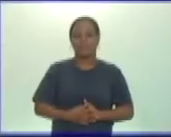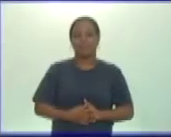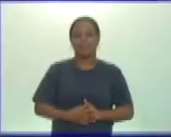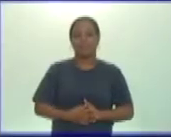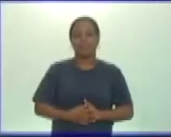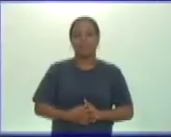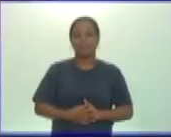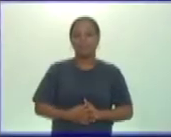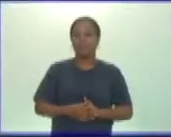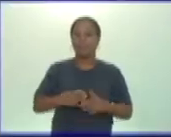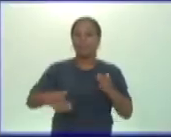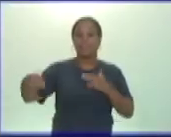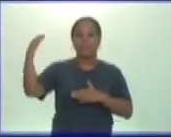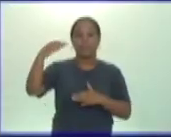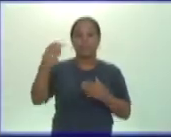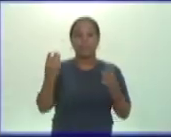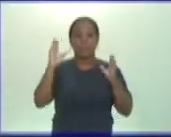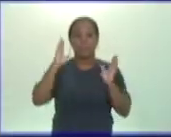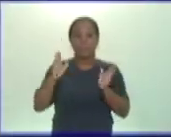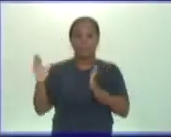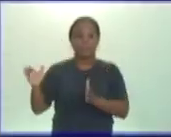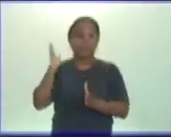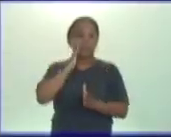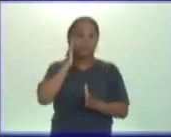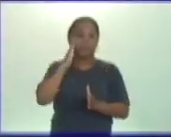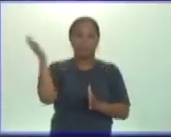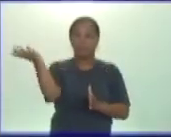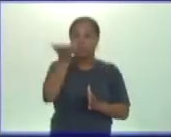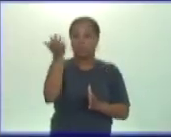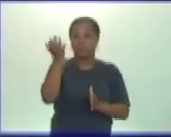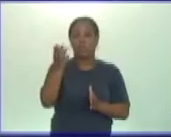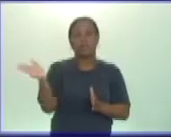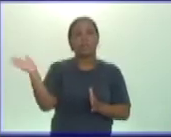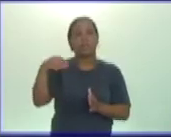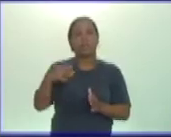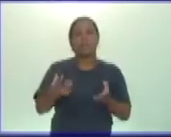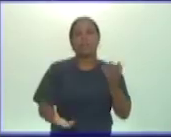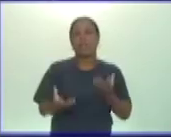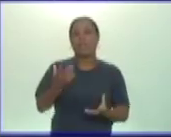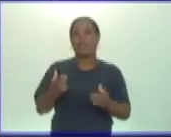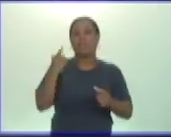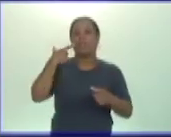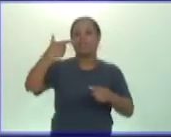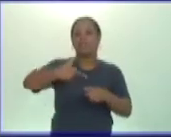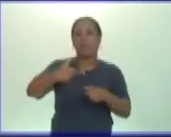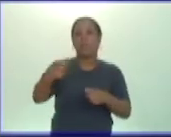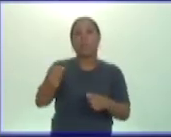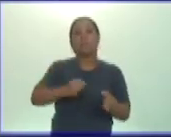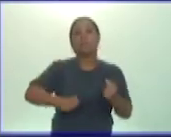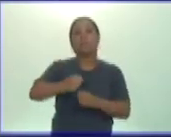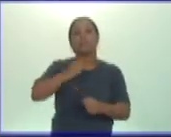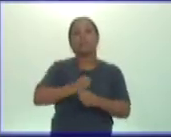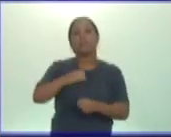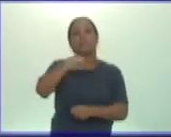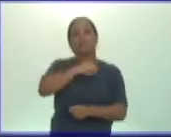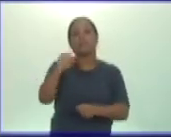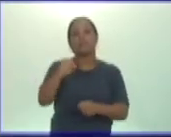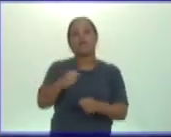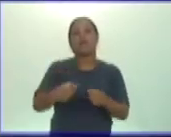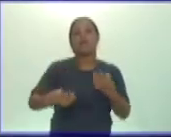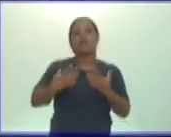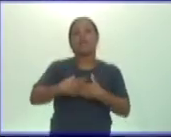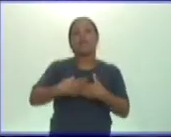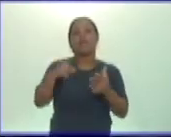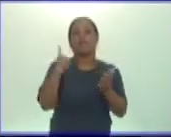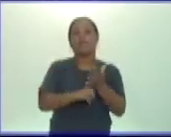La mayor parte de la contaminación del aire proviene de la quema de combustibles utilizados por vehículos, centrales termoeléctricas,